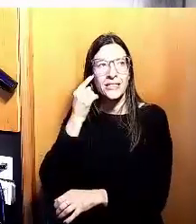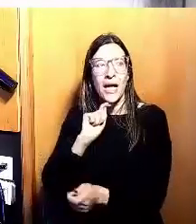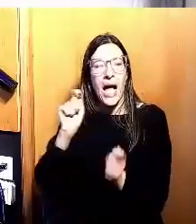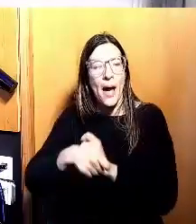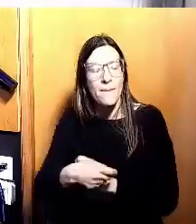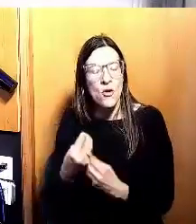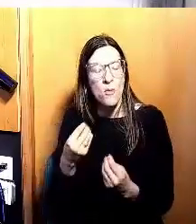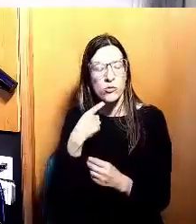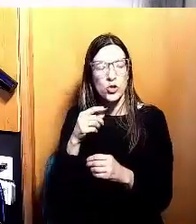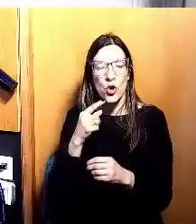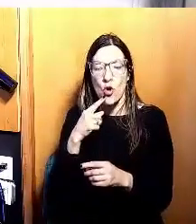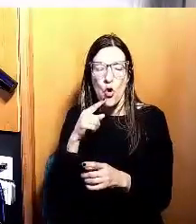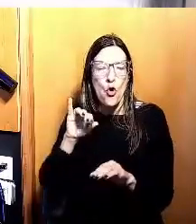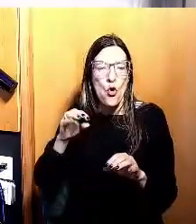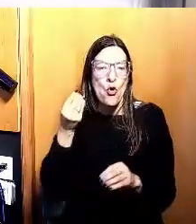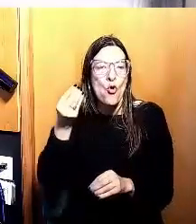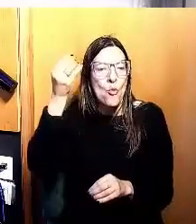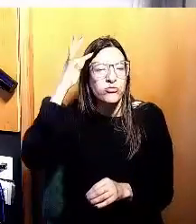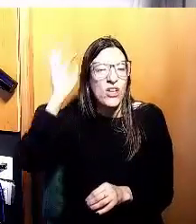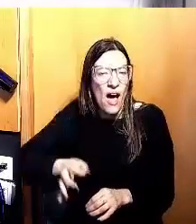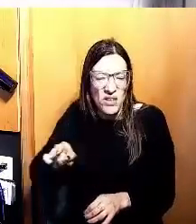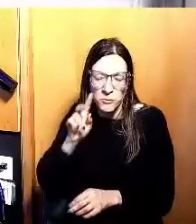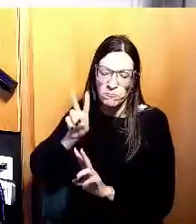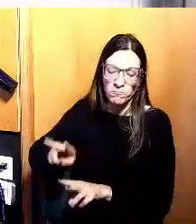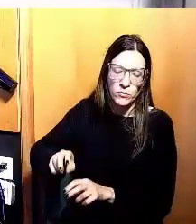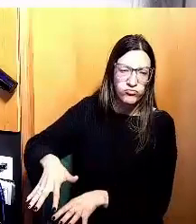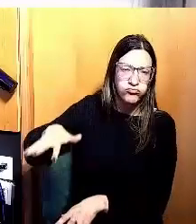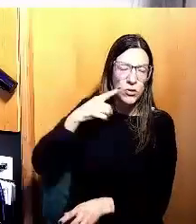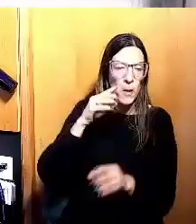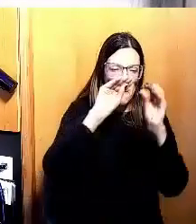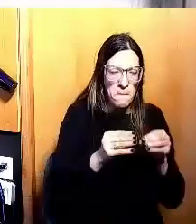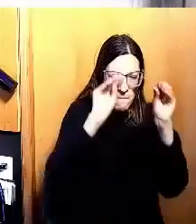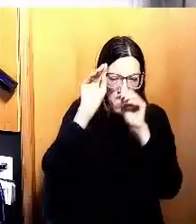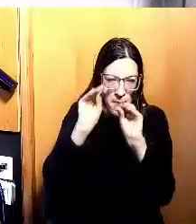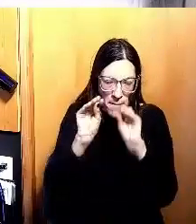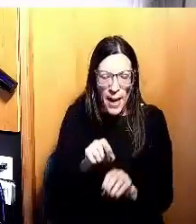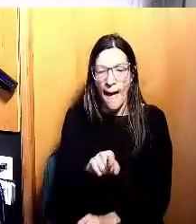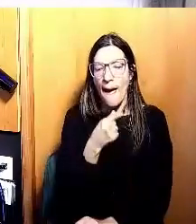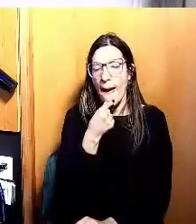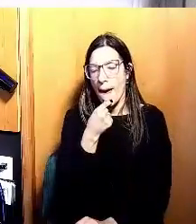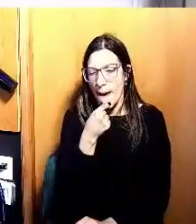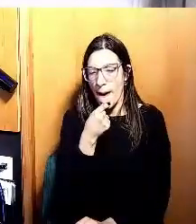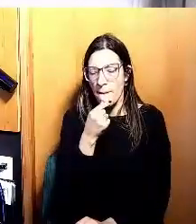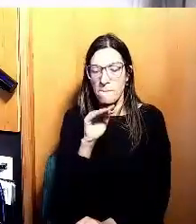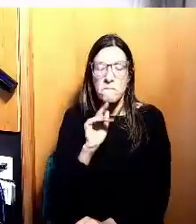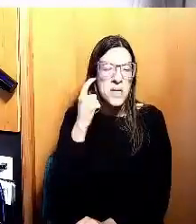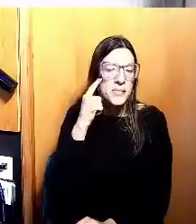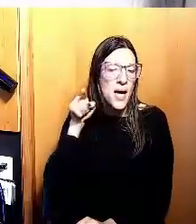ante la apreciación de la acumulación en el mismo sitio, porque los sitios se recorren muchas veces.